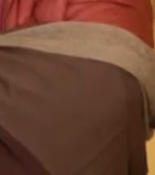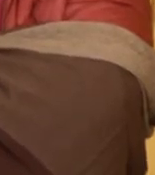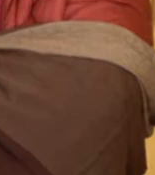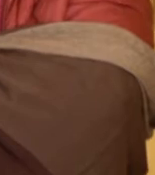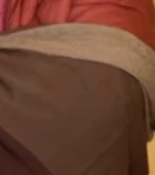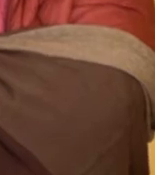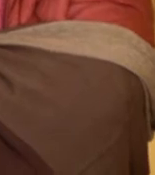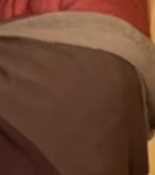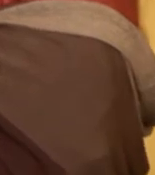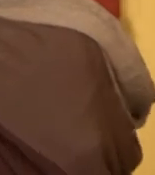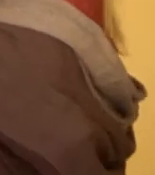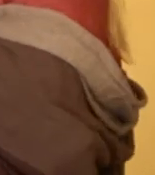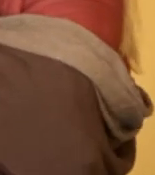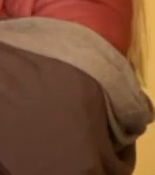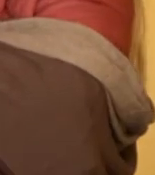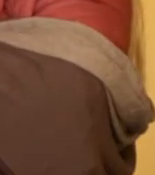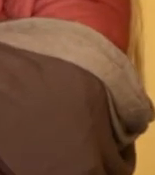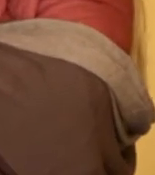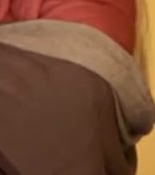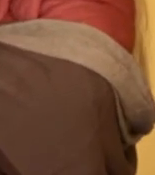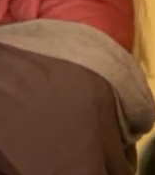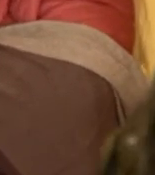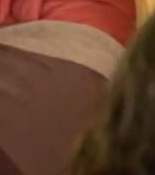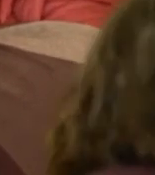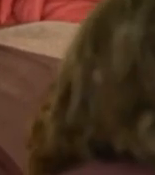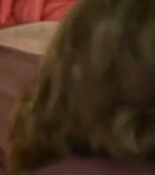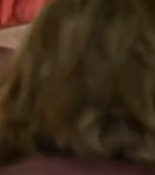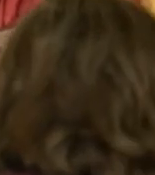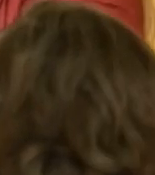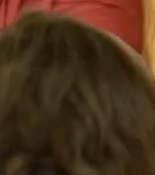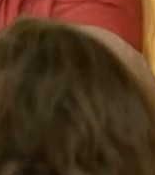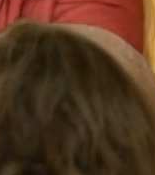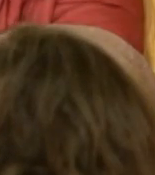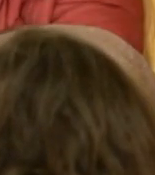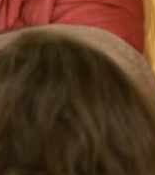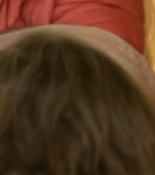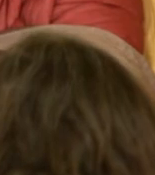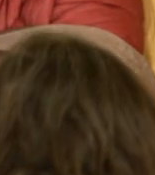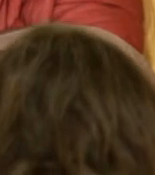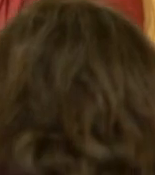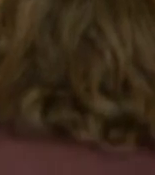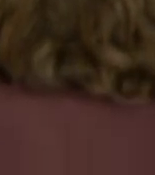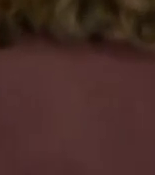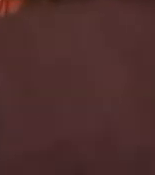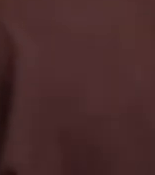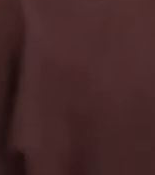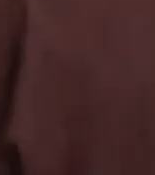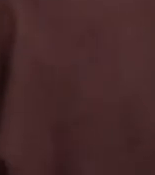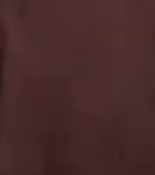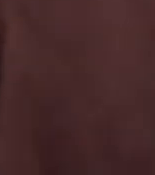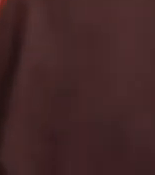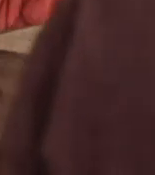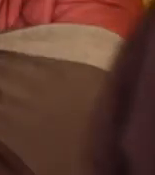igual. ¿Y qué diferencia hay entre un inválido y un minusválido, si es que hay diferencia? No la hay, ¿no? Es lo mismo.